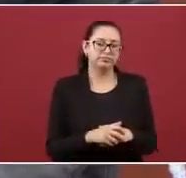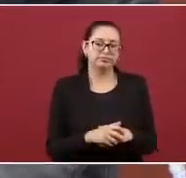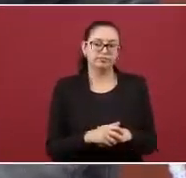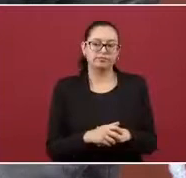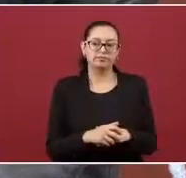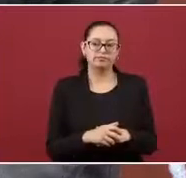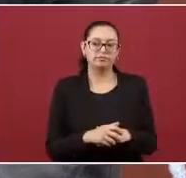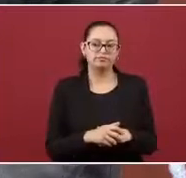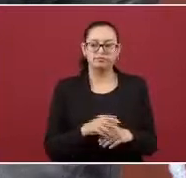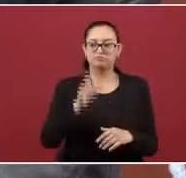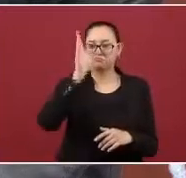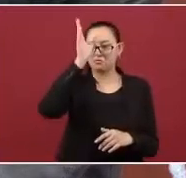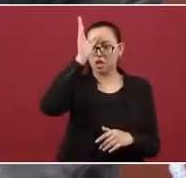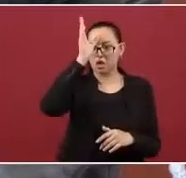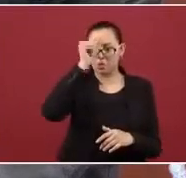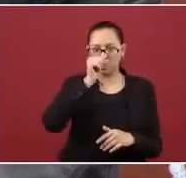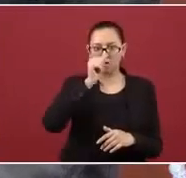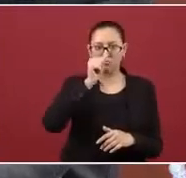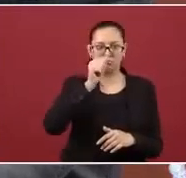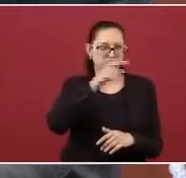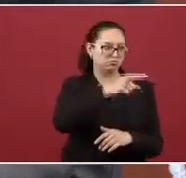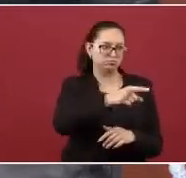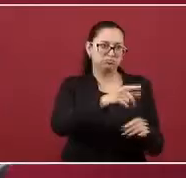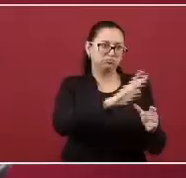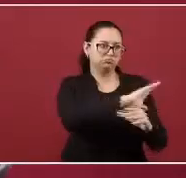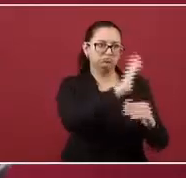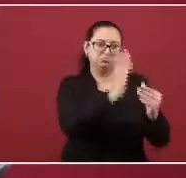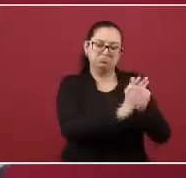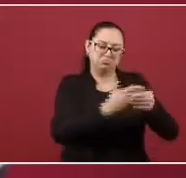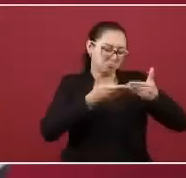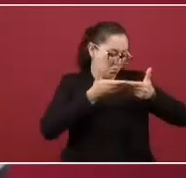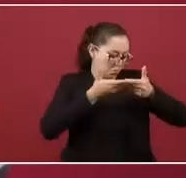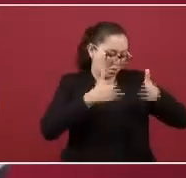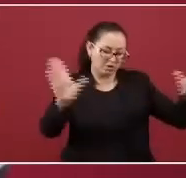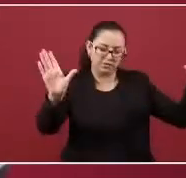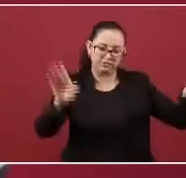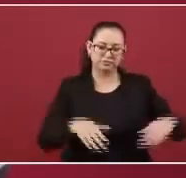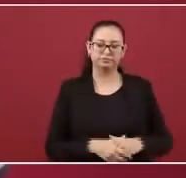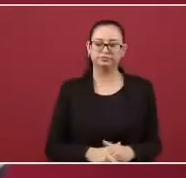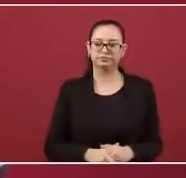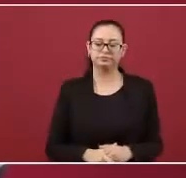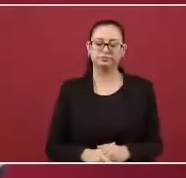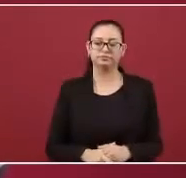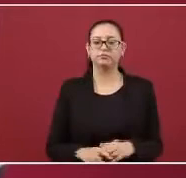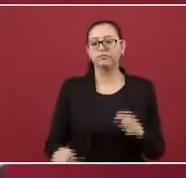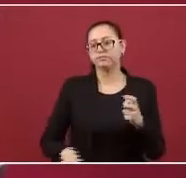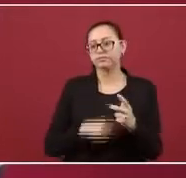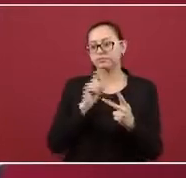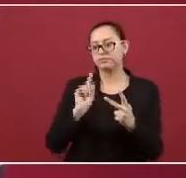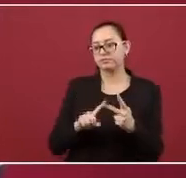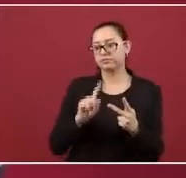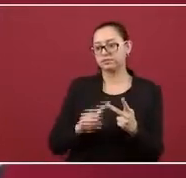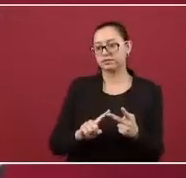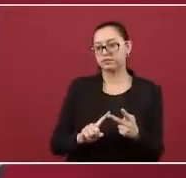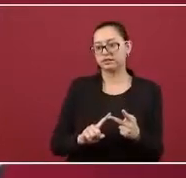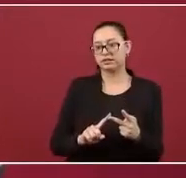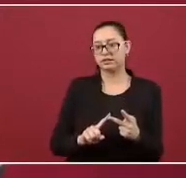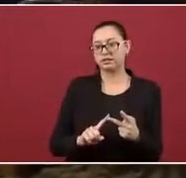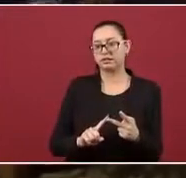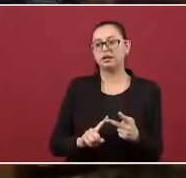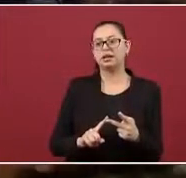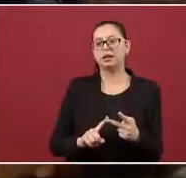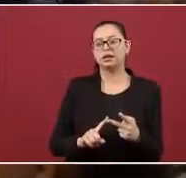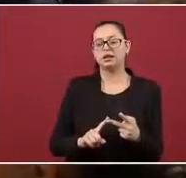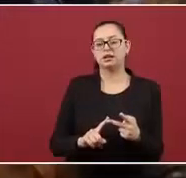el acuerdo de que se abrieran los expedientes. La segunda, vio el video de una